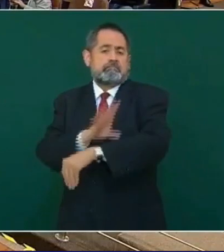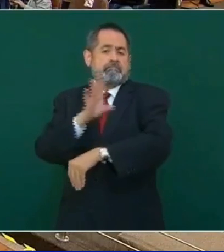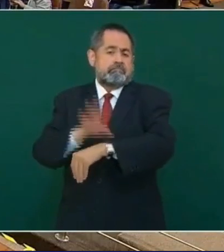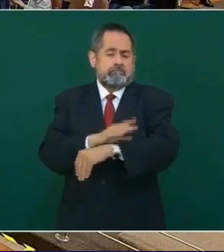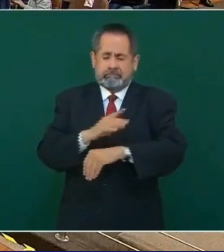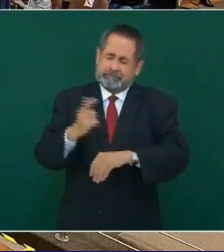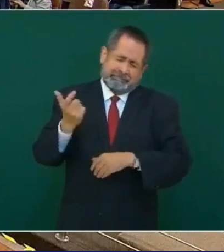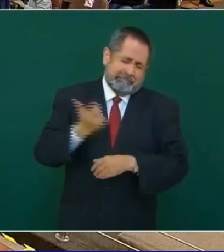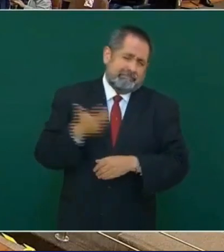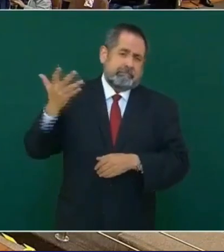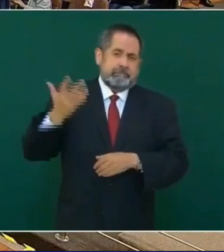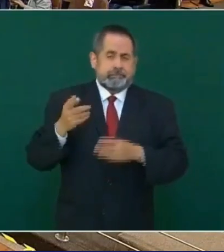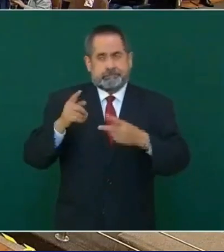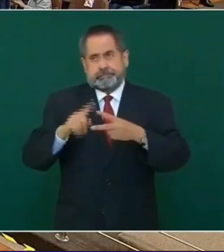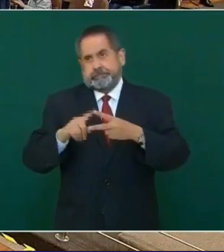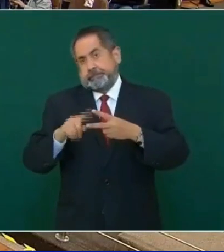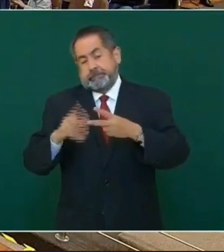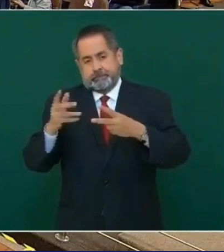de Electricidad.